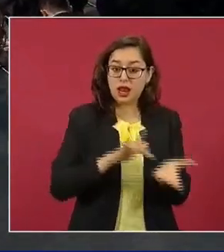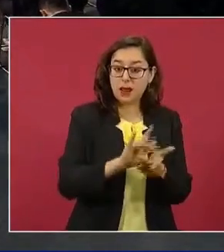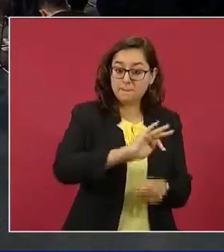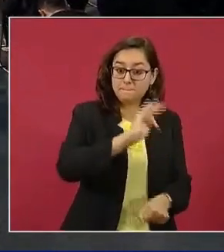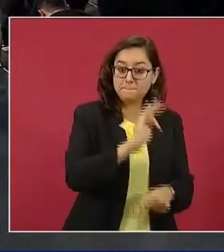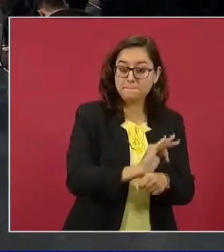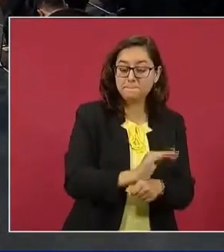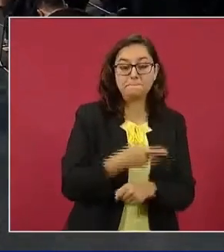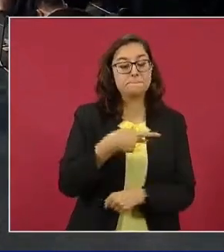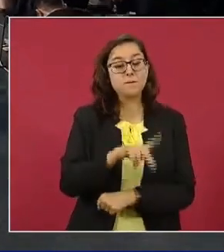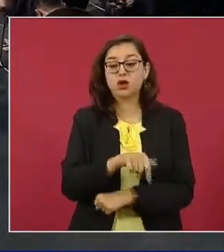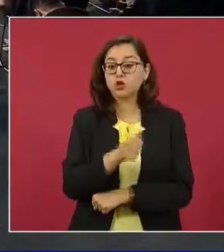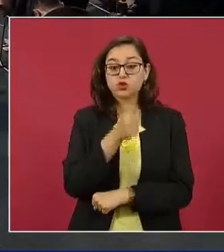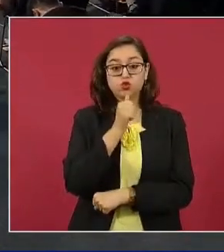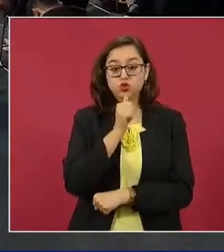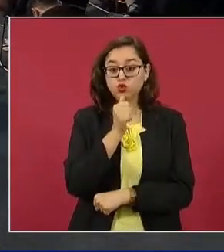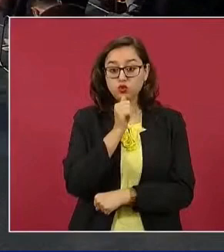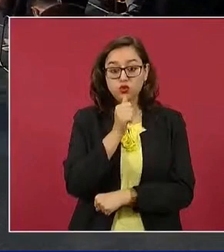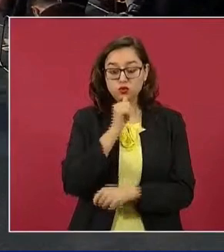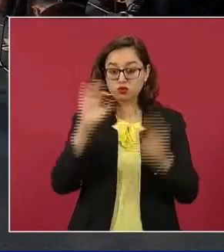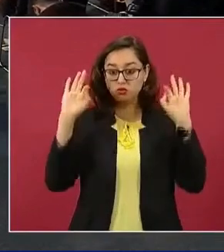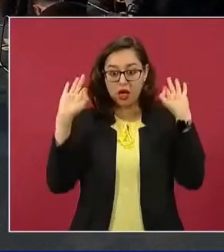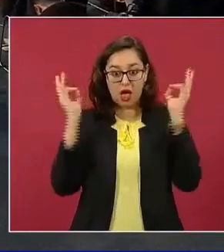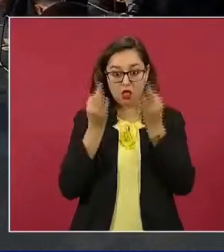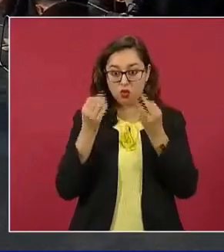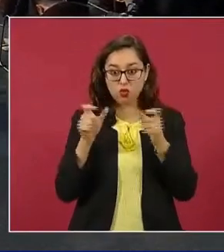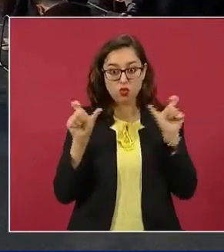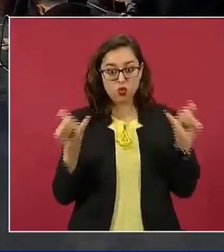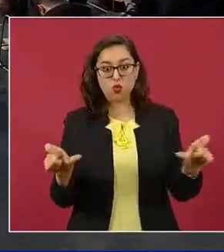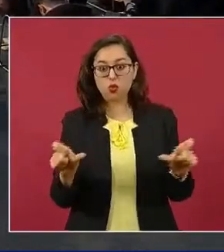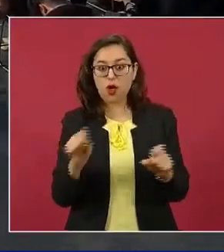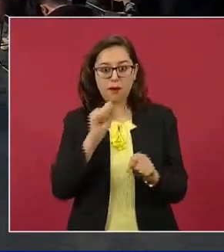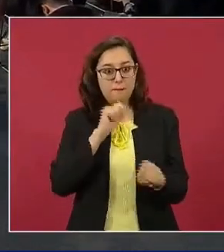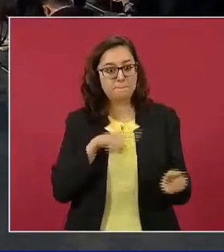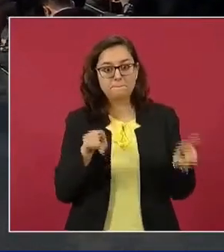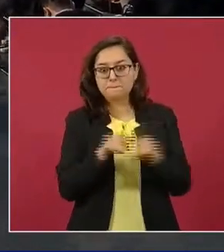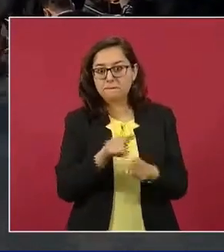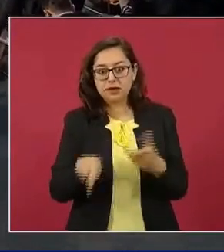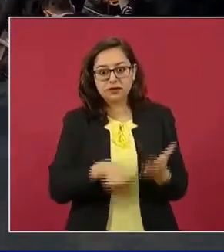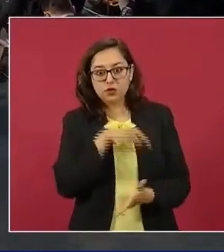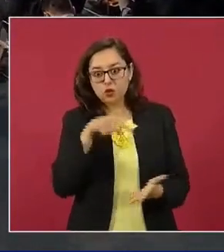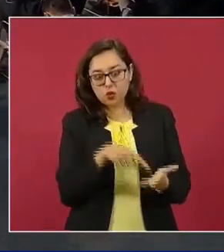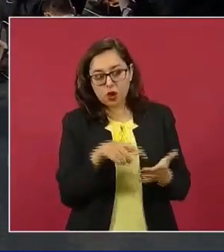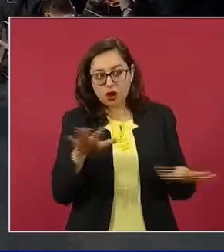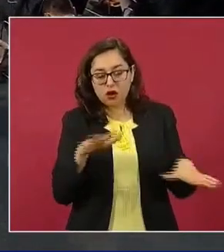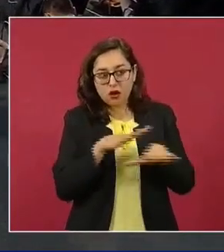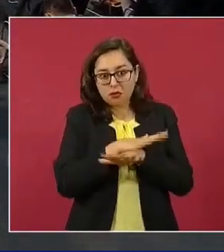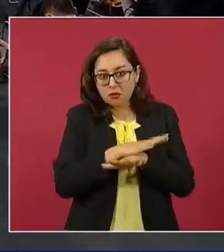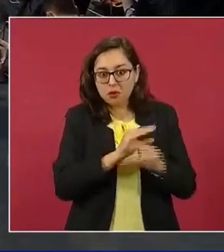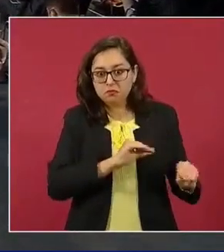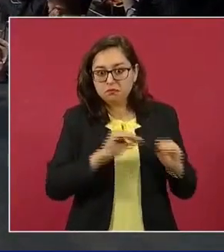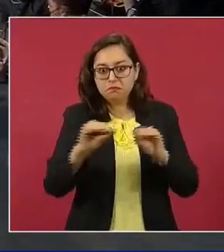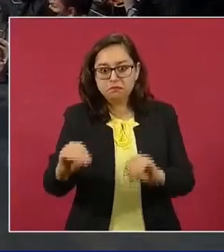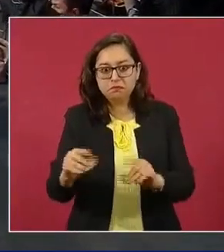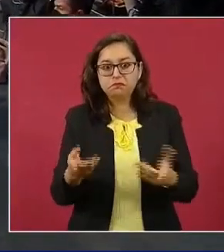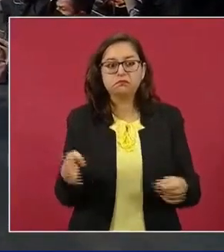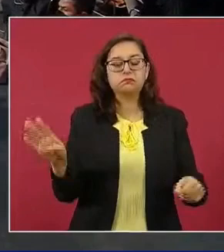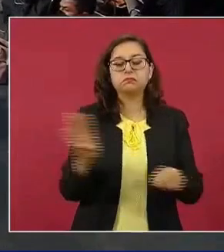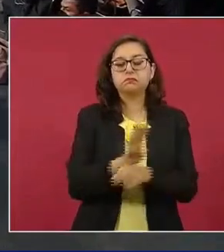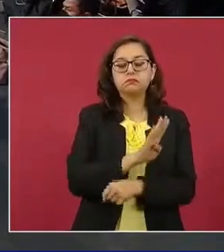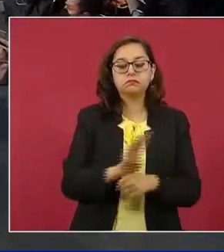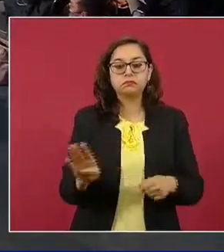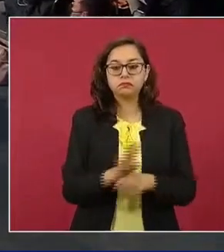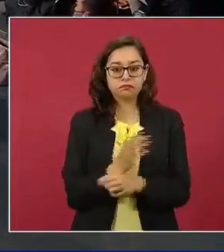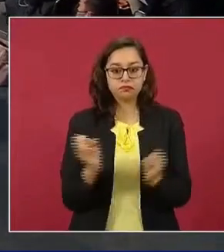no pasa nada, la aduana sigue en el mismo lugar, no vemos cómo está el beneficio. Por lo menos,